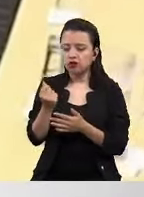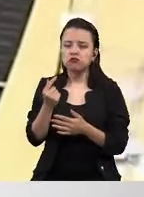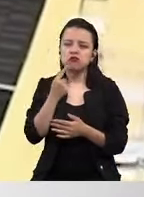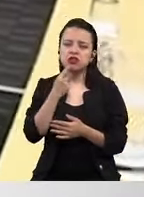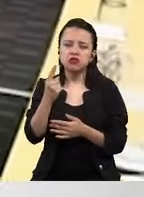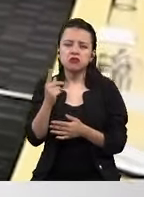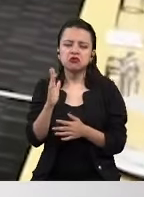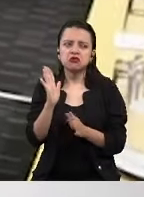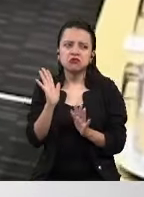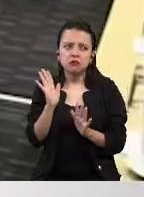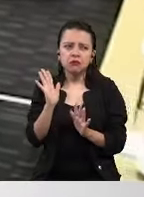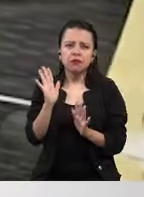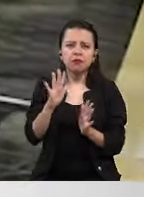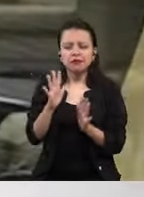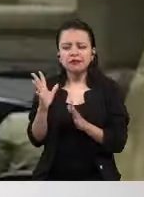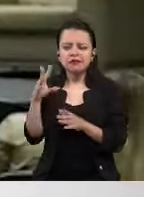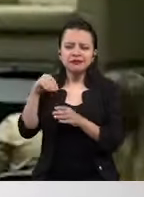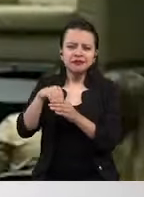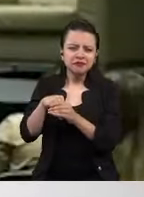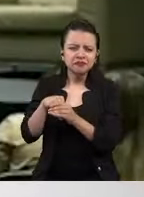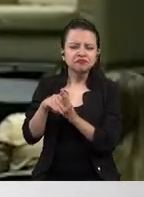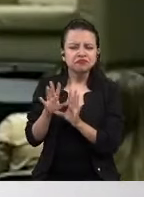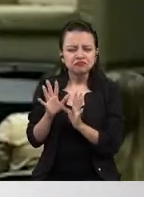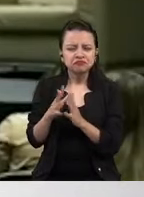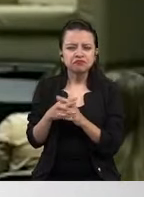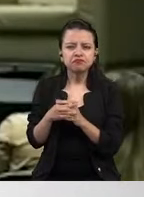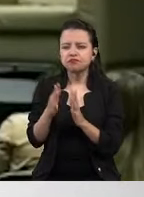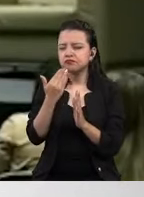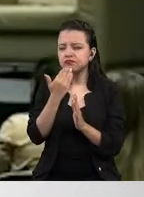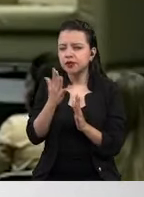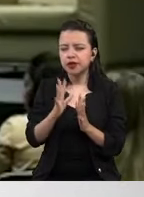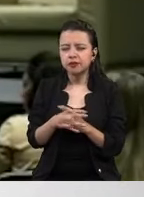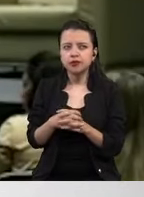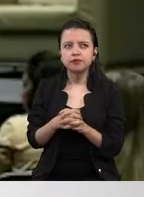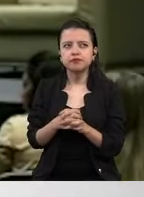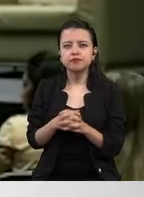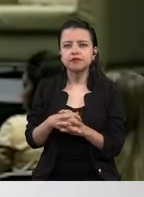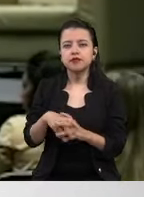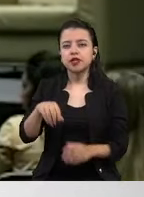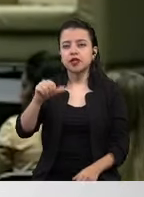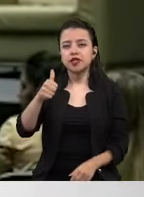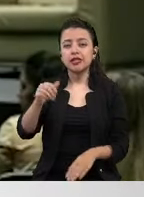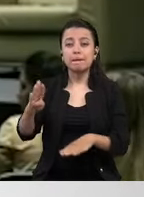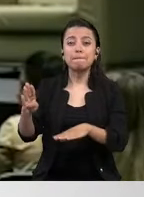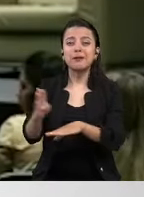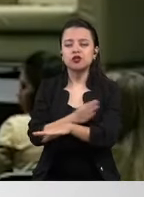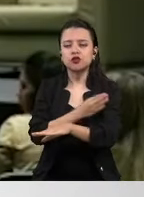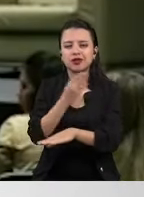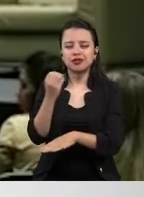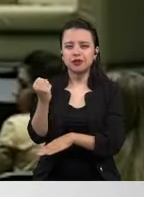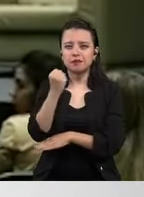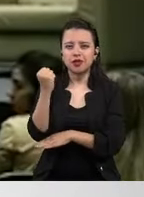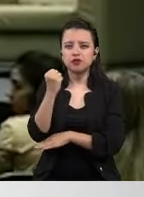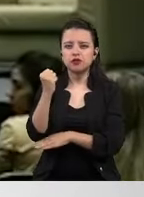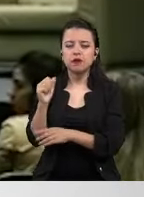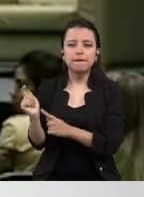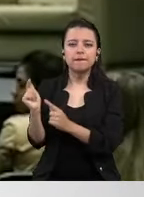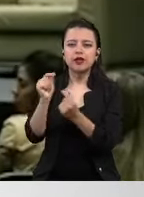unos recursos que estaban incluidos en ese rec por ejemplo estaban 10 billones de pesos que iban para